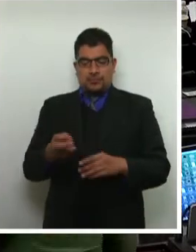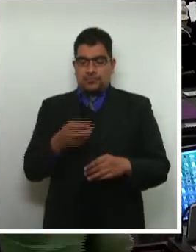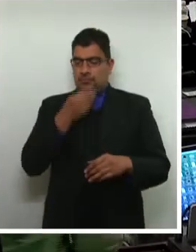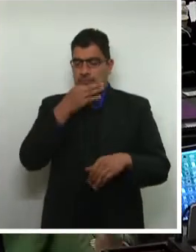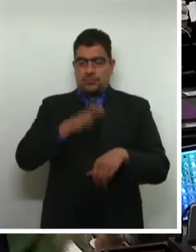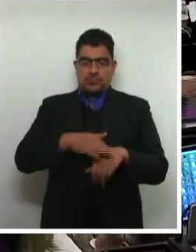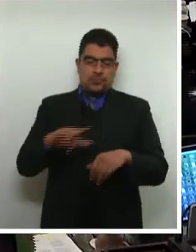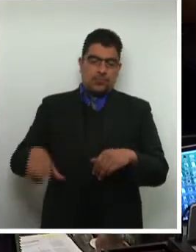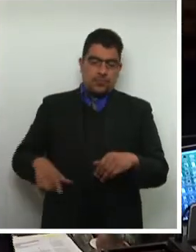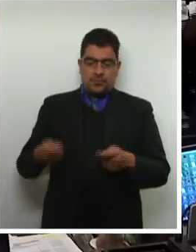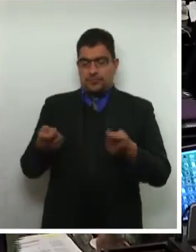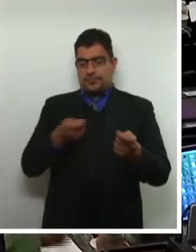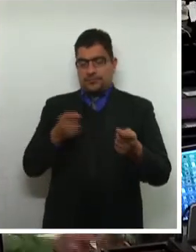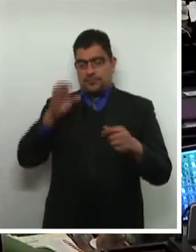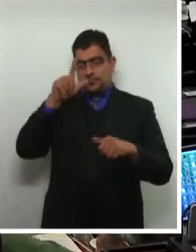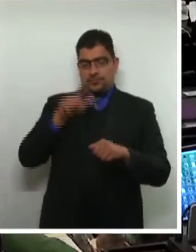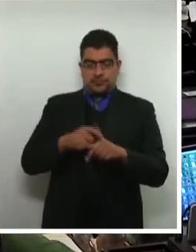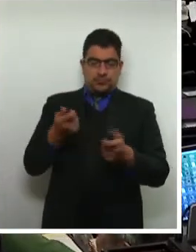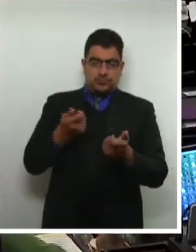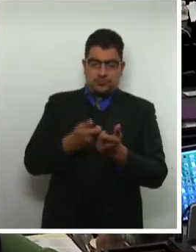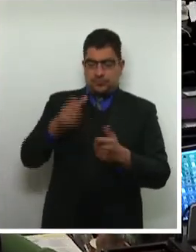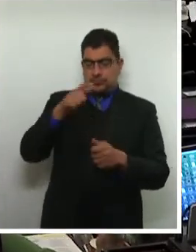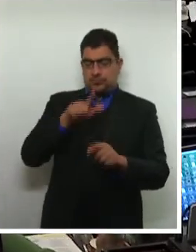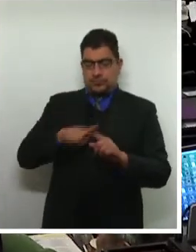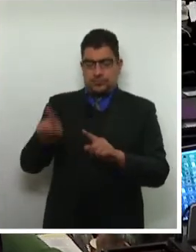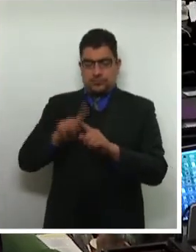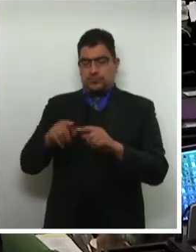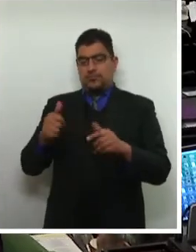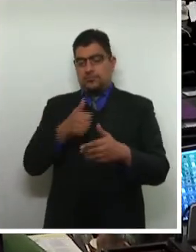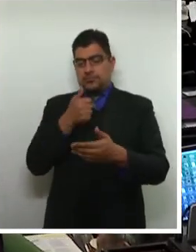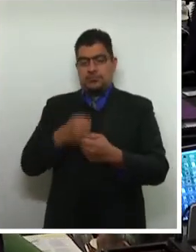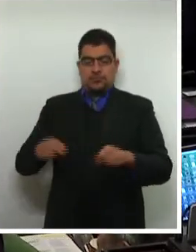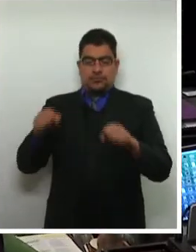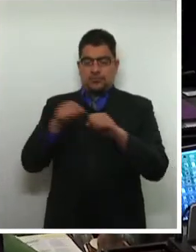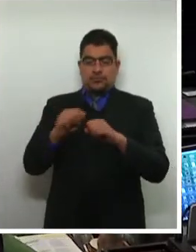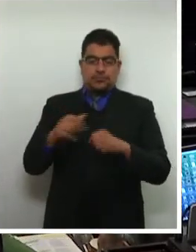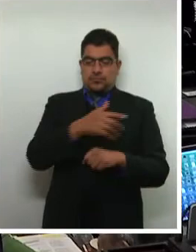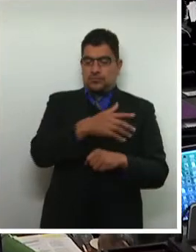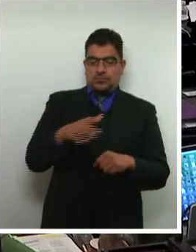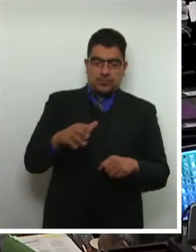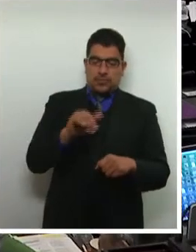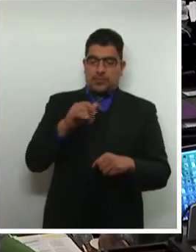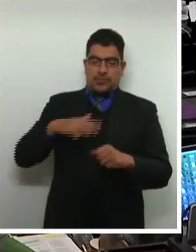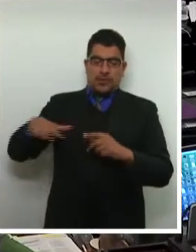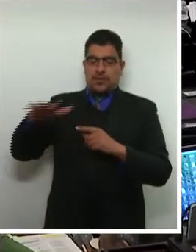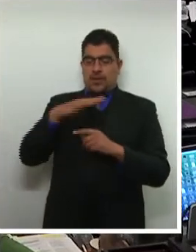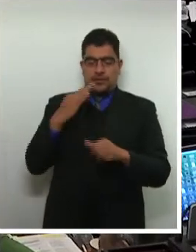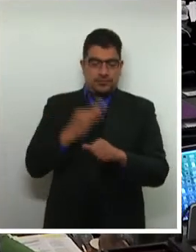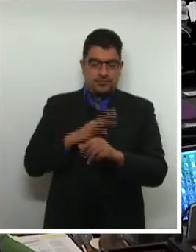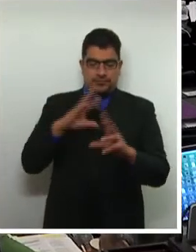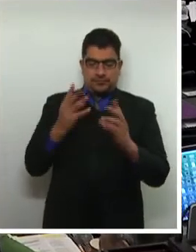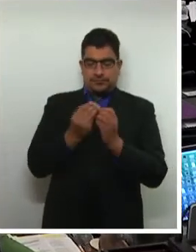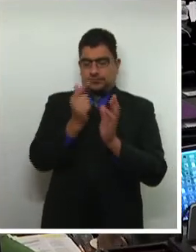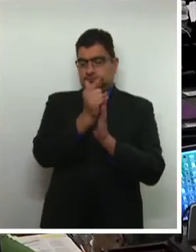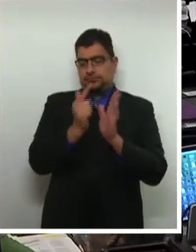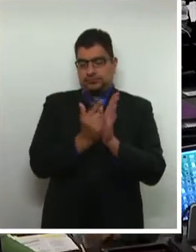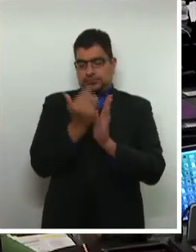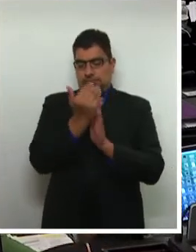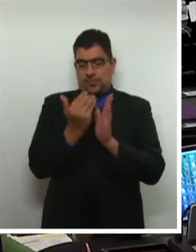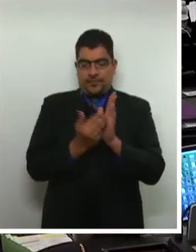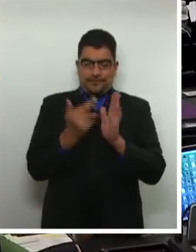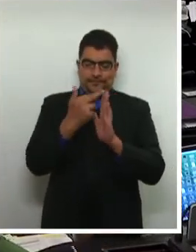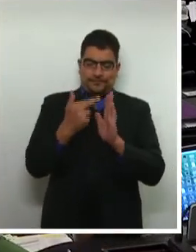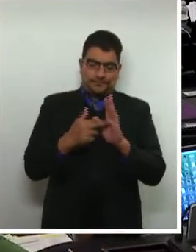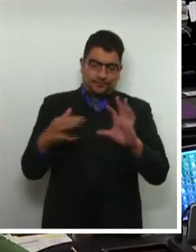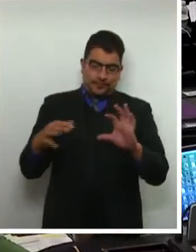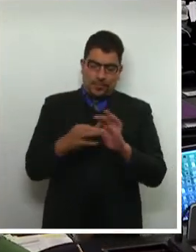desarrollo económico, cultural, social, urbano, rural y ambiental. Las leyes y reglamentos establecerán